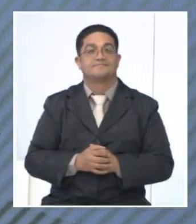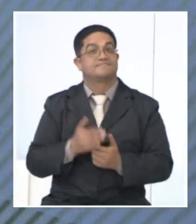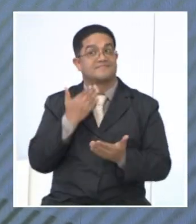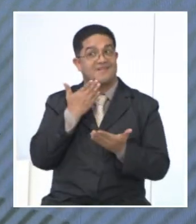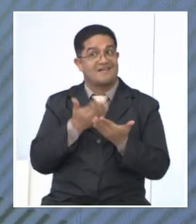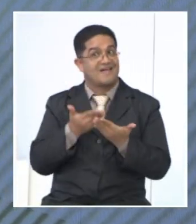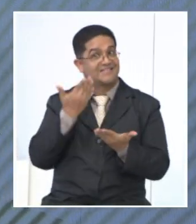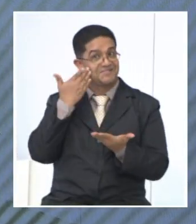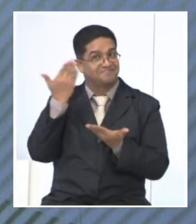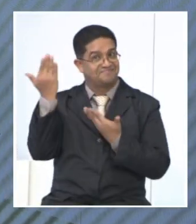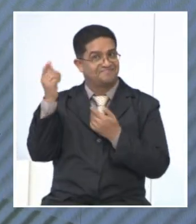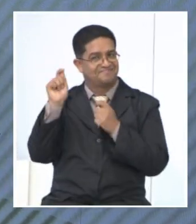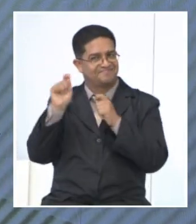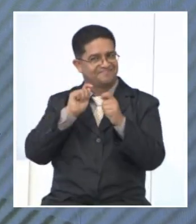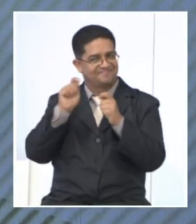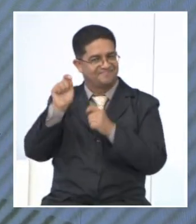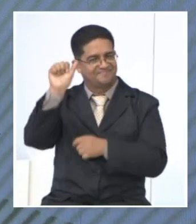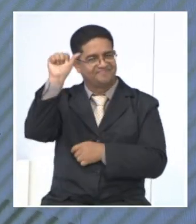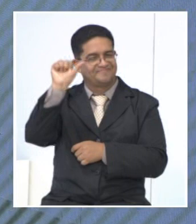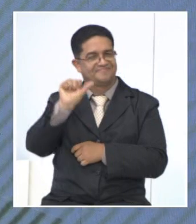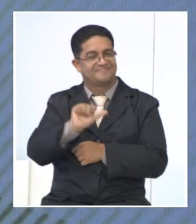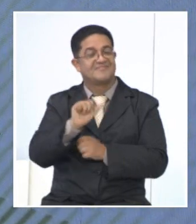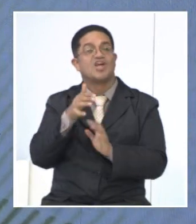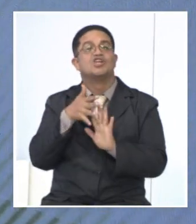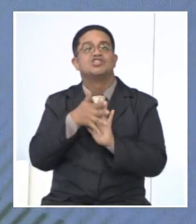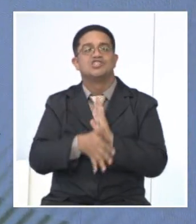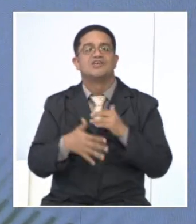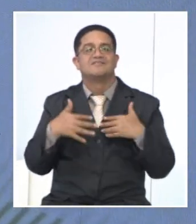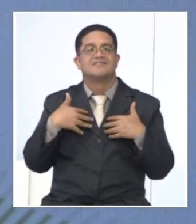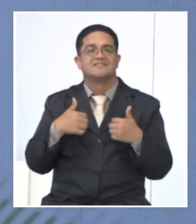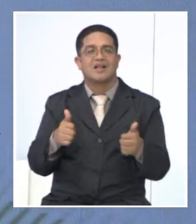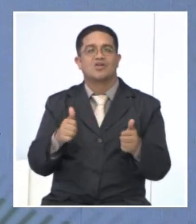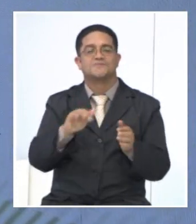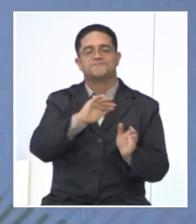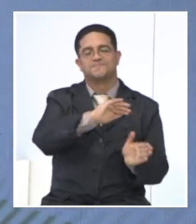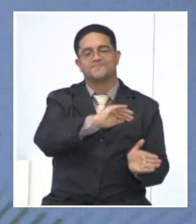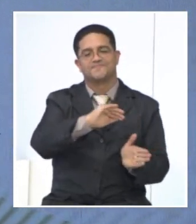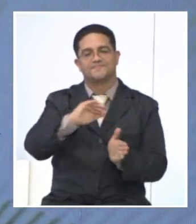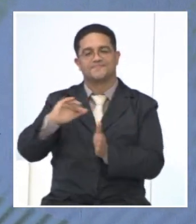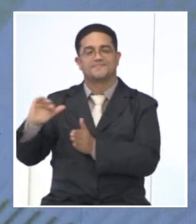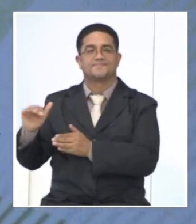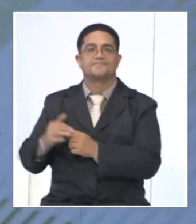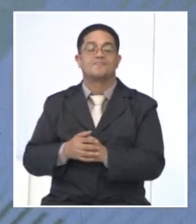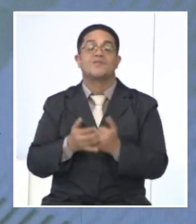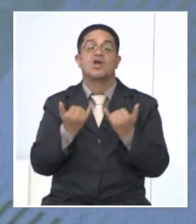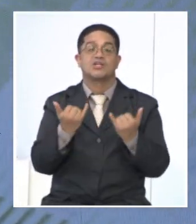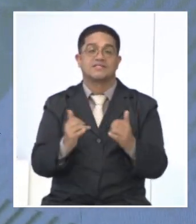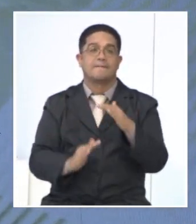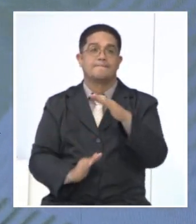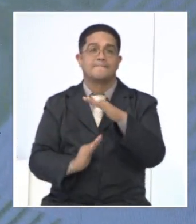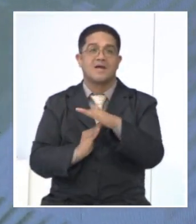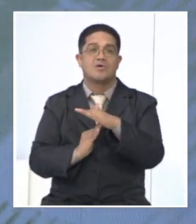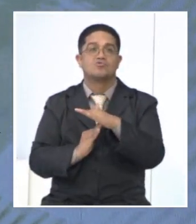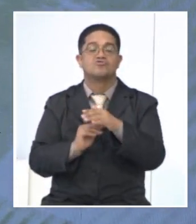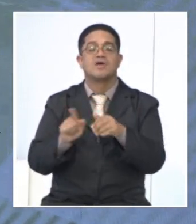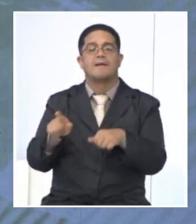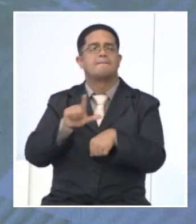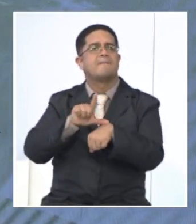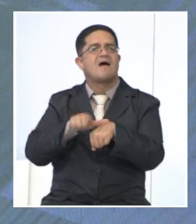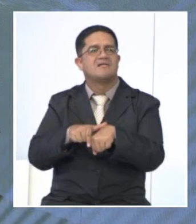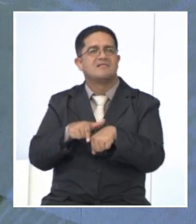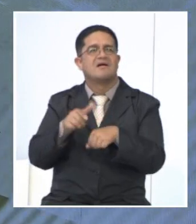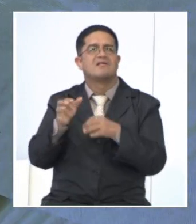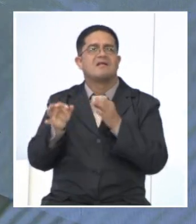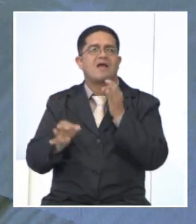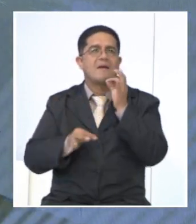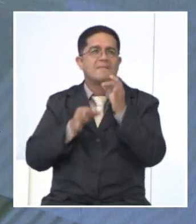Gracias, José Francisco, por este aporte en materia de salud. Vamos a establecer una pausa. Regreso, estaremos hablando de cómo implica